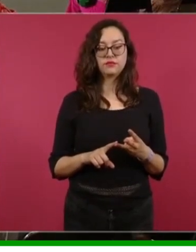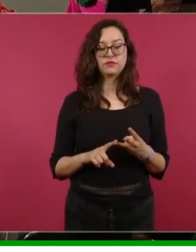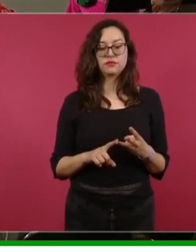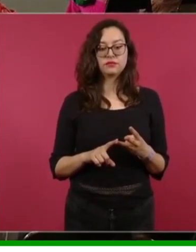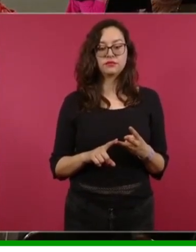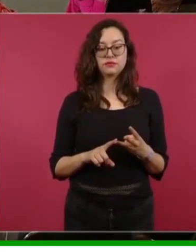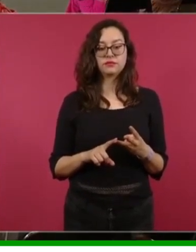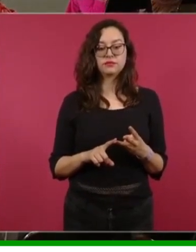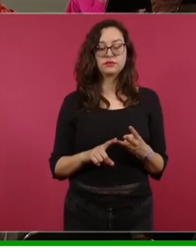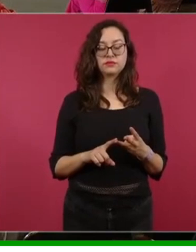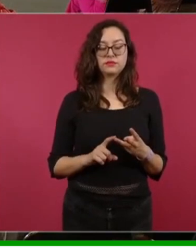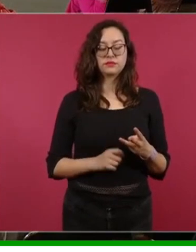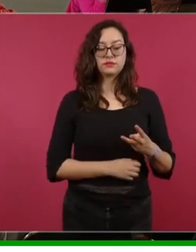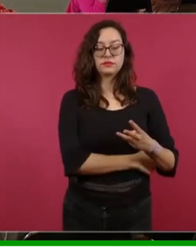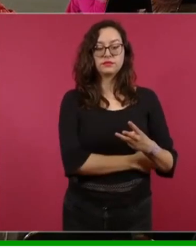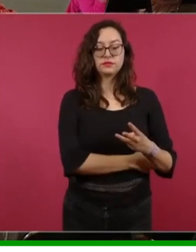es